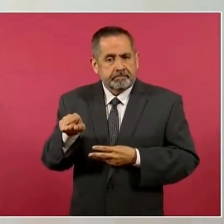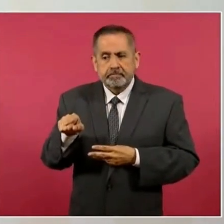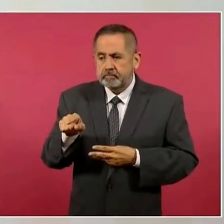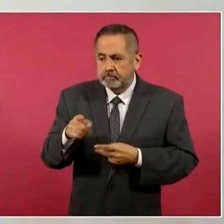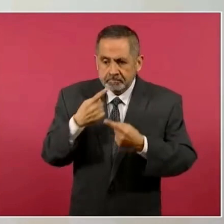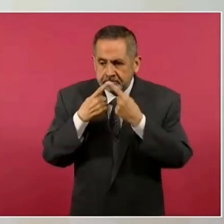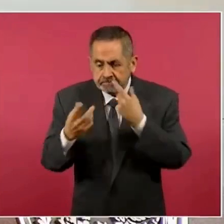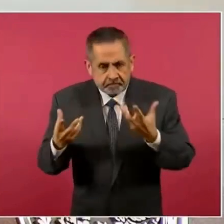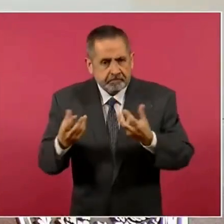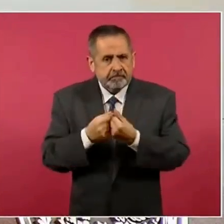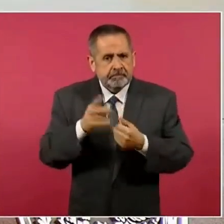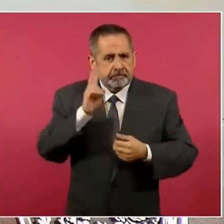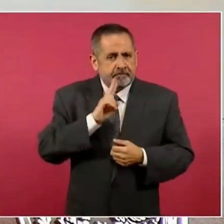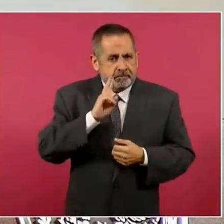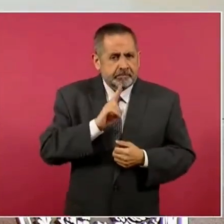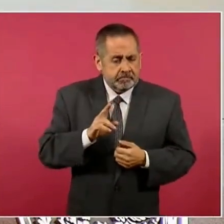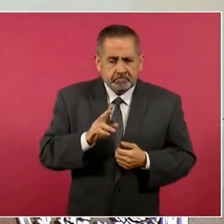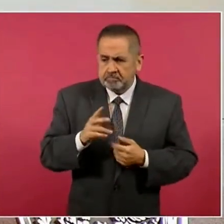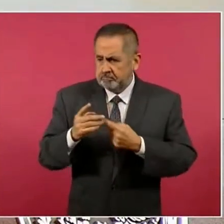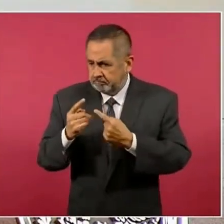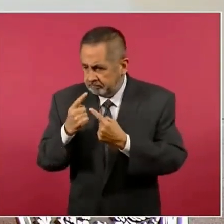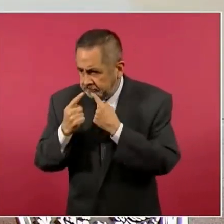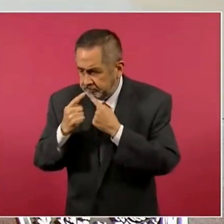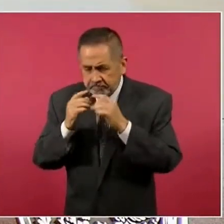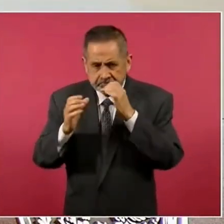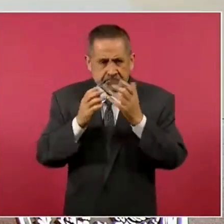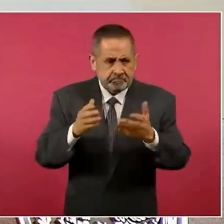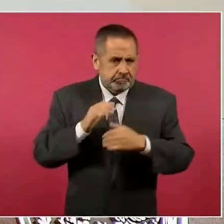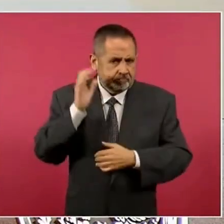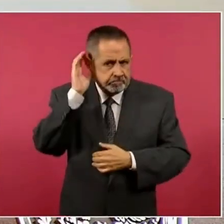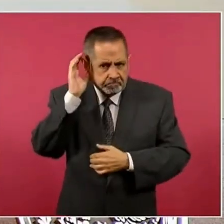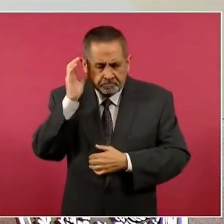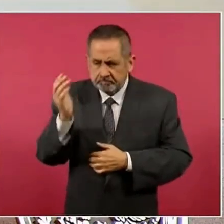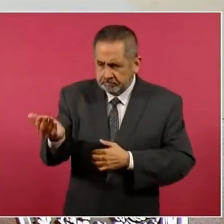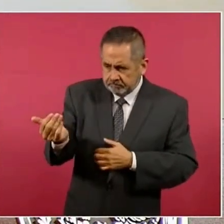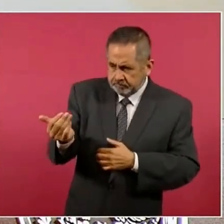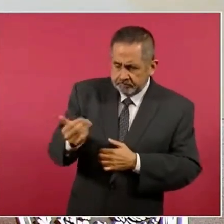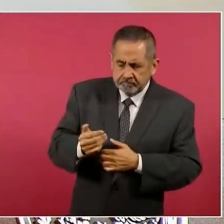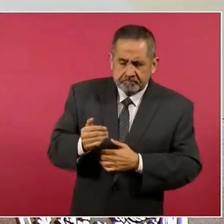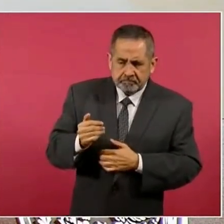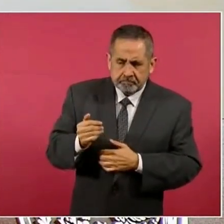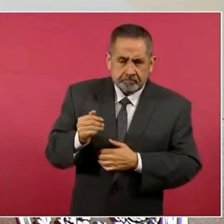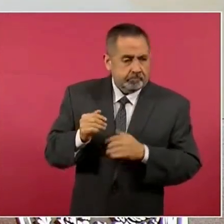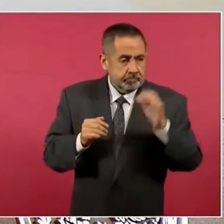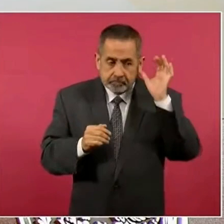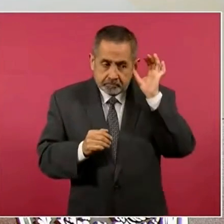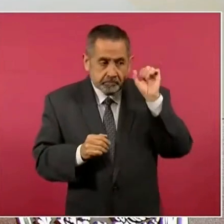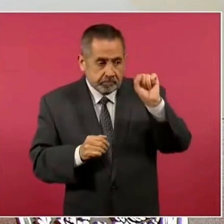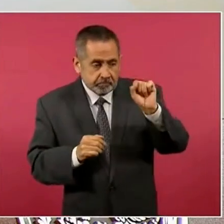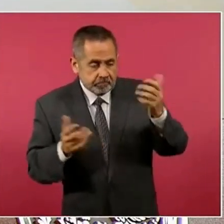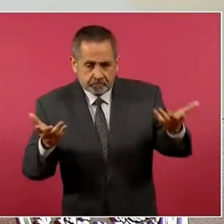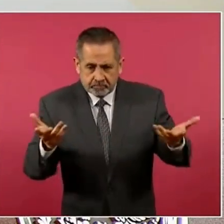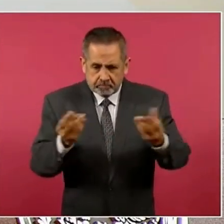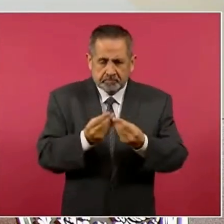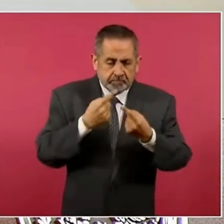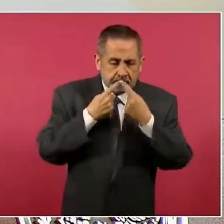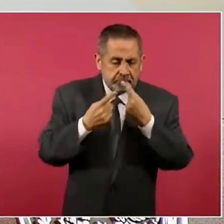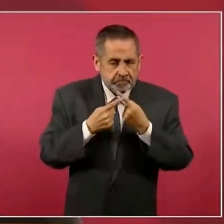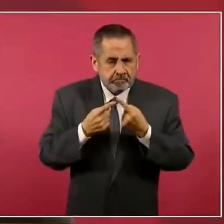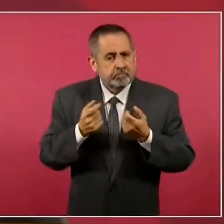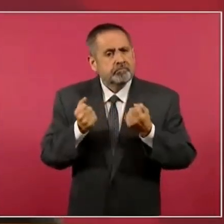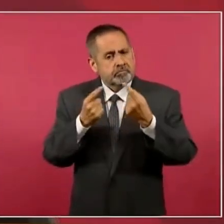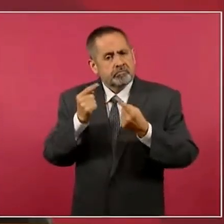forma que pues ha habido diálogo, se han escuchado las demandas del sindicato, se han